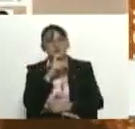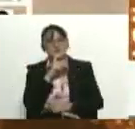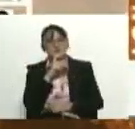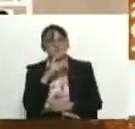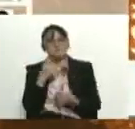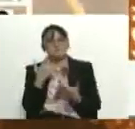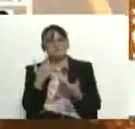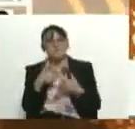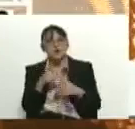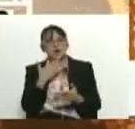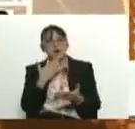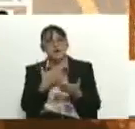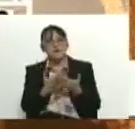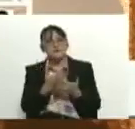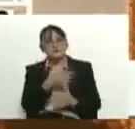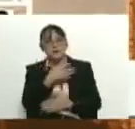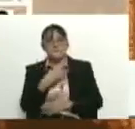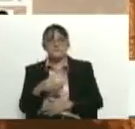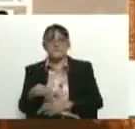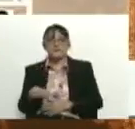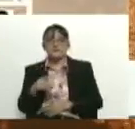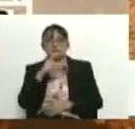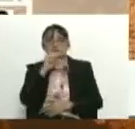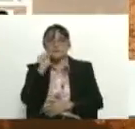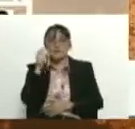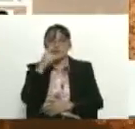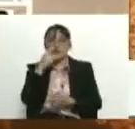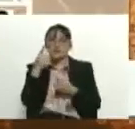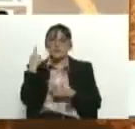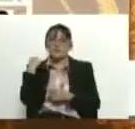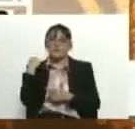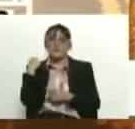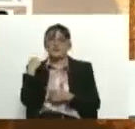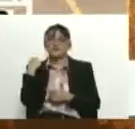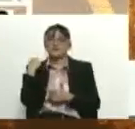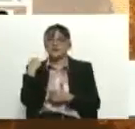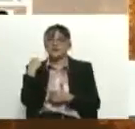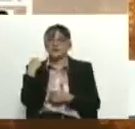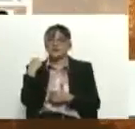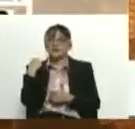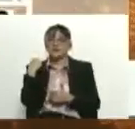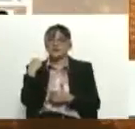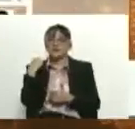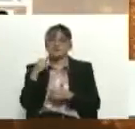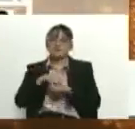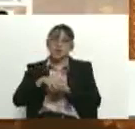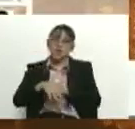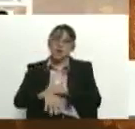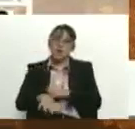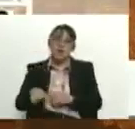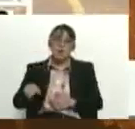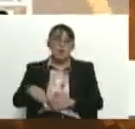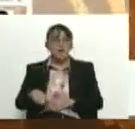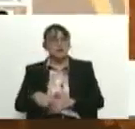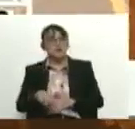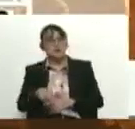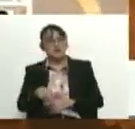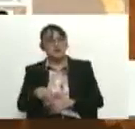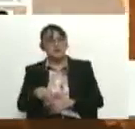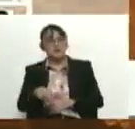que gracias a que el presidente maduro del año pasado cuando sí hubo un desbordamiento del río